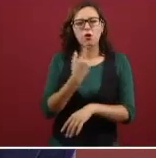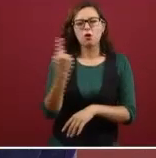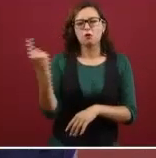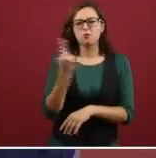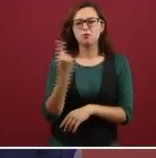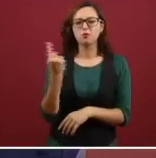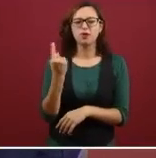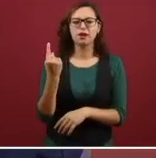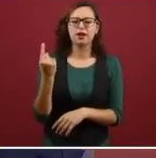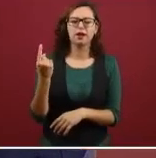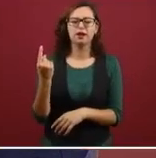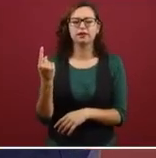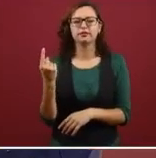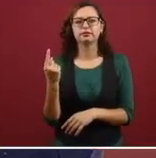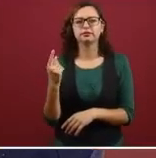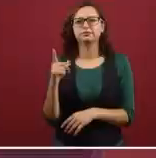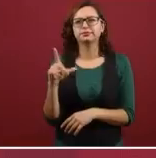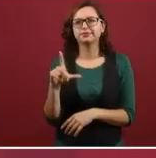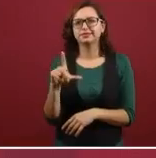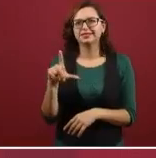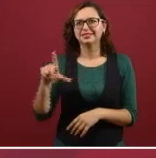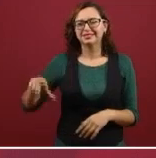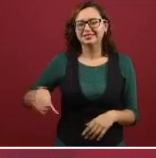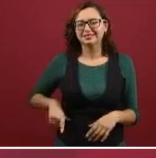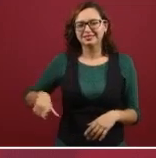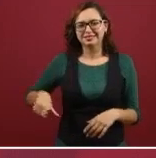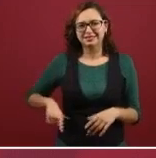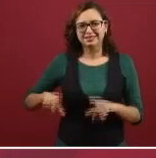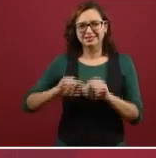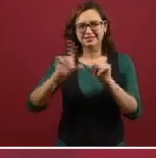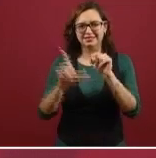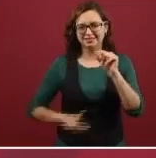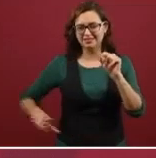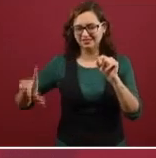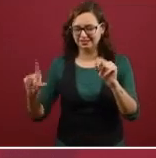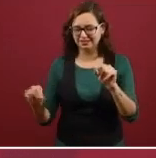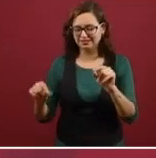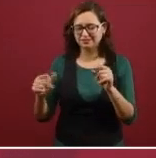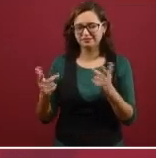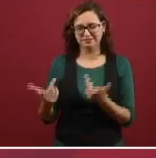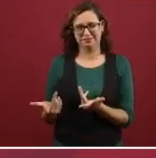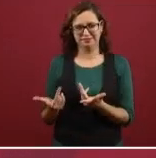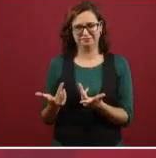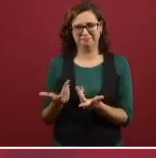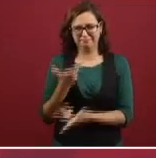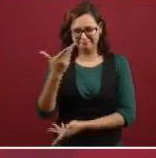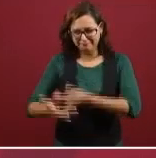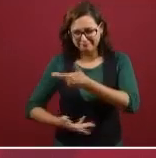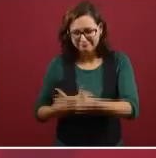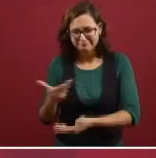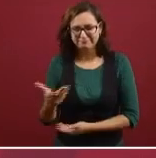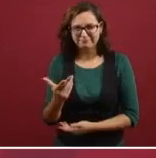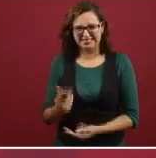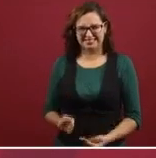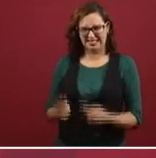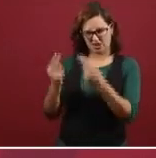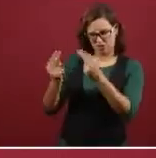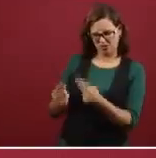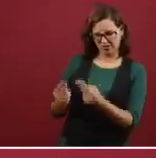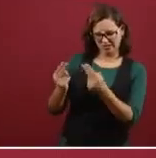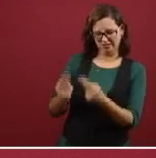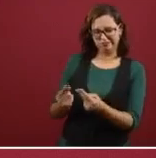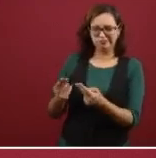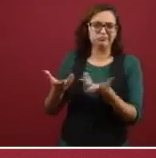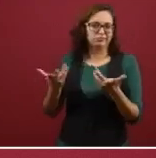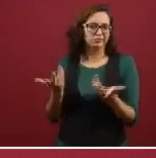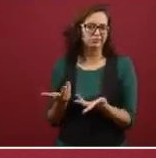interesar a los servidores públicos son los negocios públicos. Entonces, más en el caso